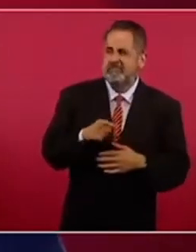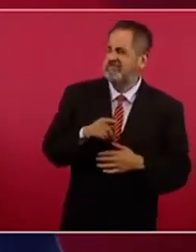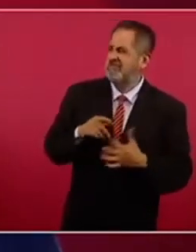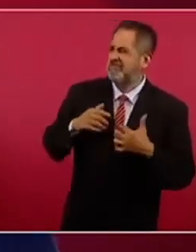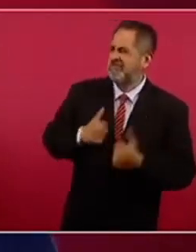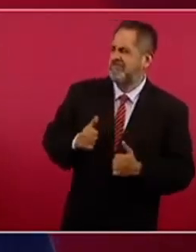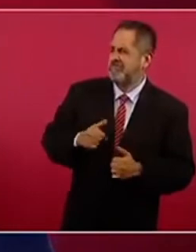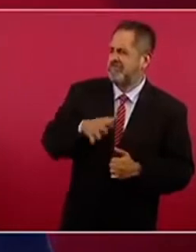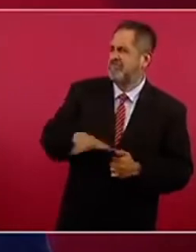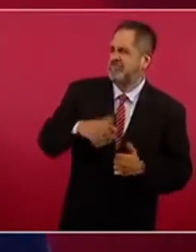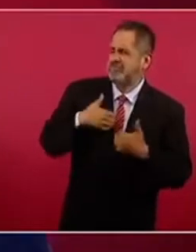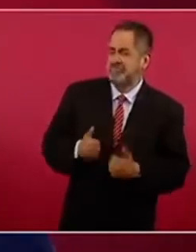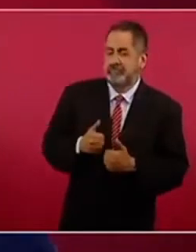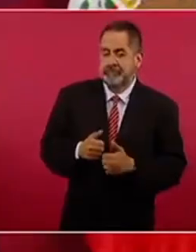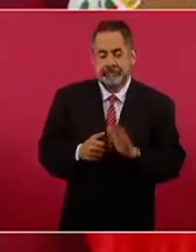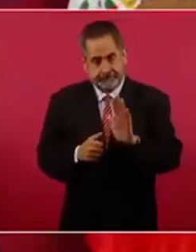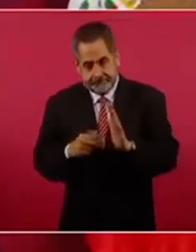entendieron